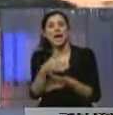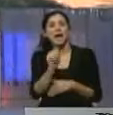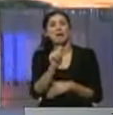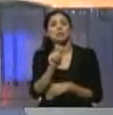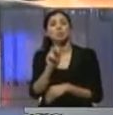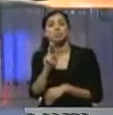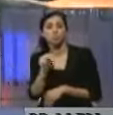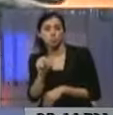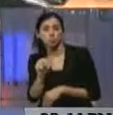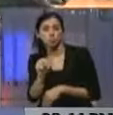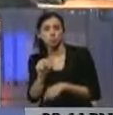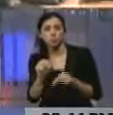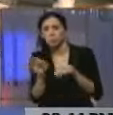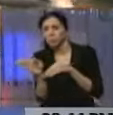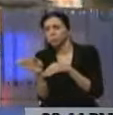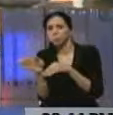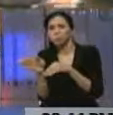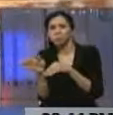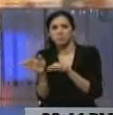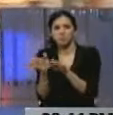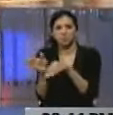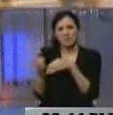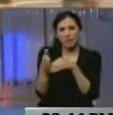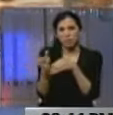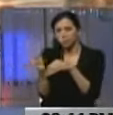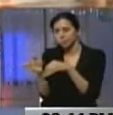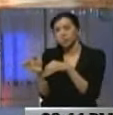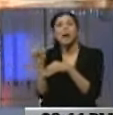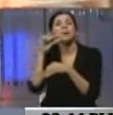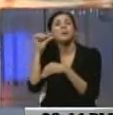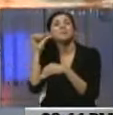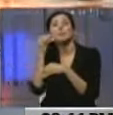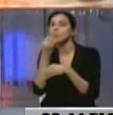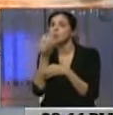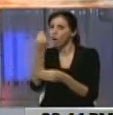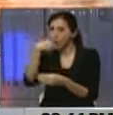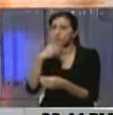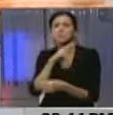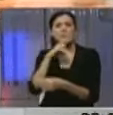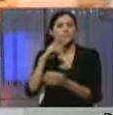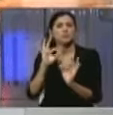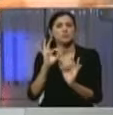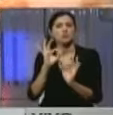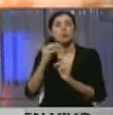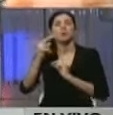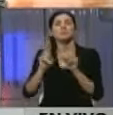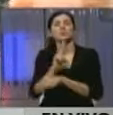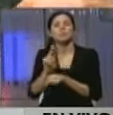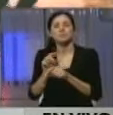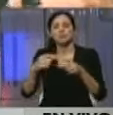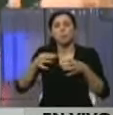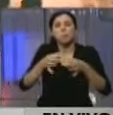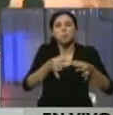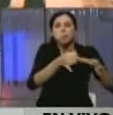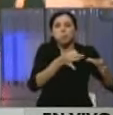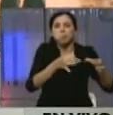amarilla. Este aleta amarillo es muy bueno para la salud. Se utiliza para hacer sushi.